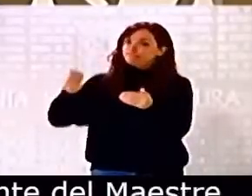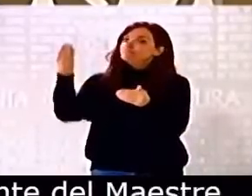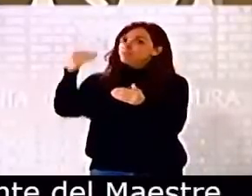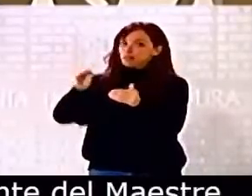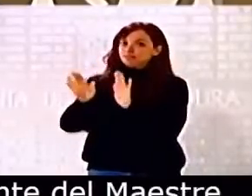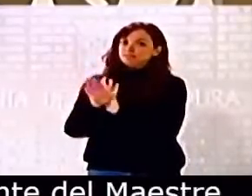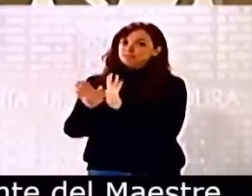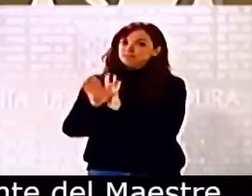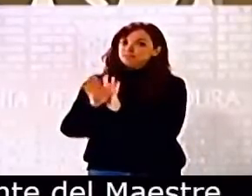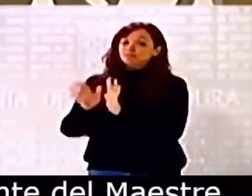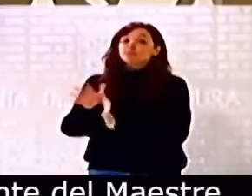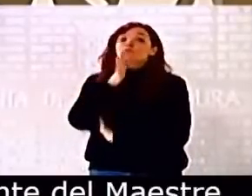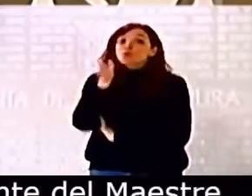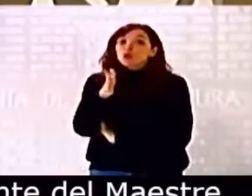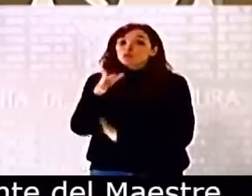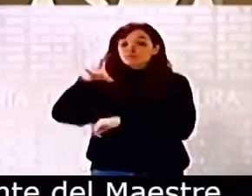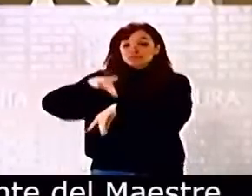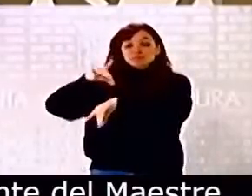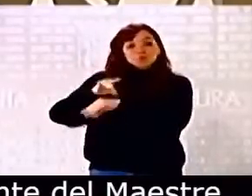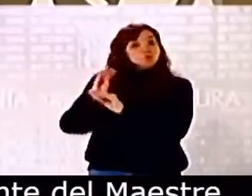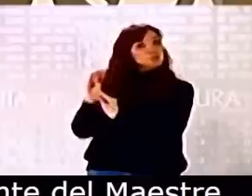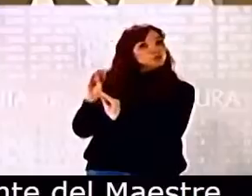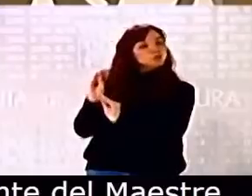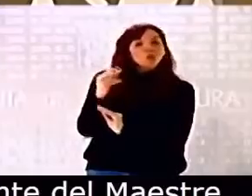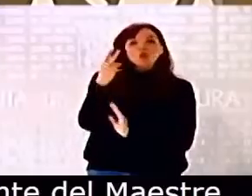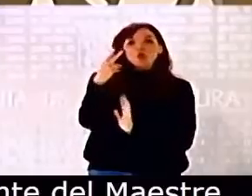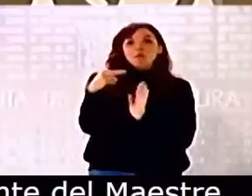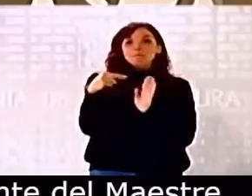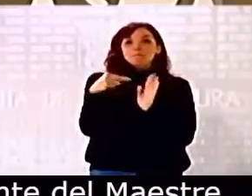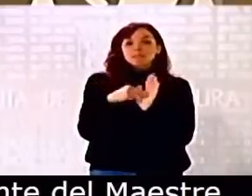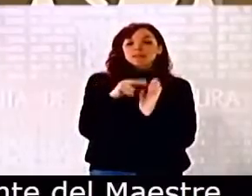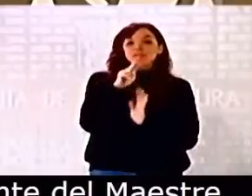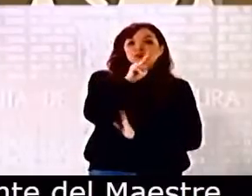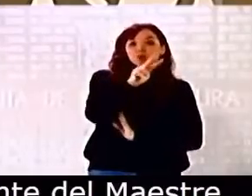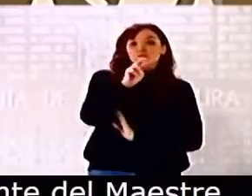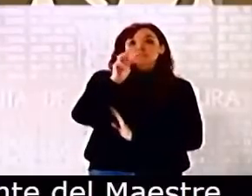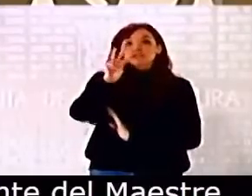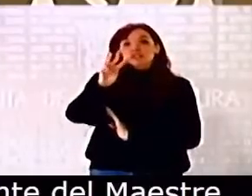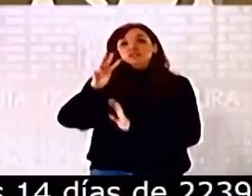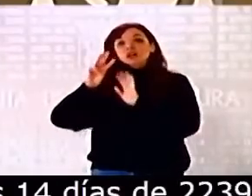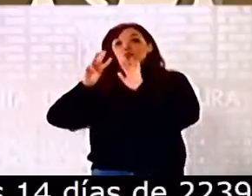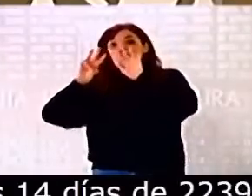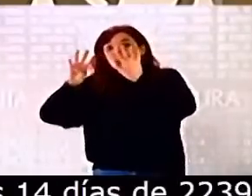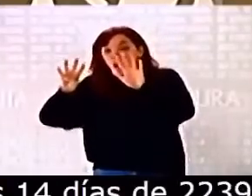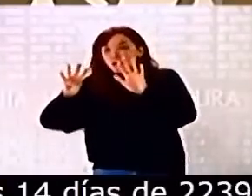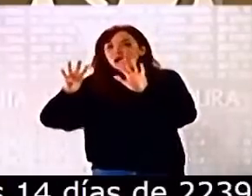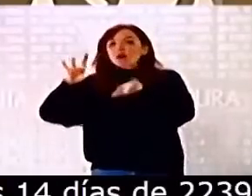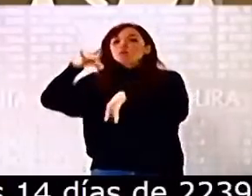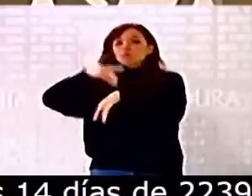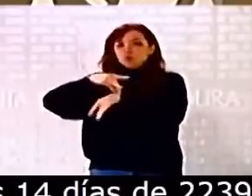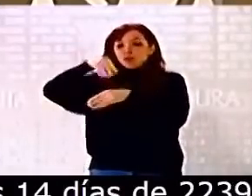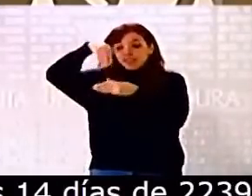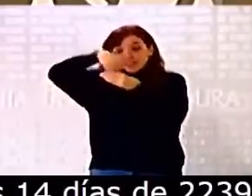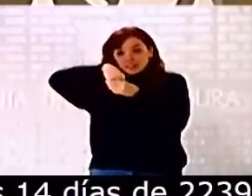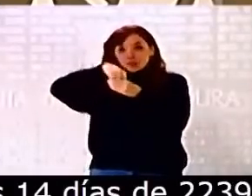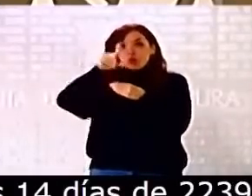incidencia acumulada a los 14 días de 2.239 casos por cada 100.000 habitantes.